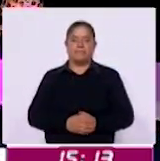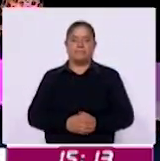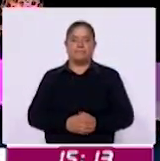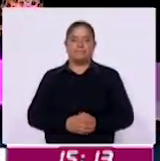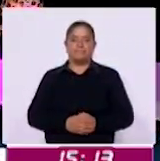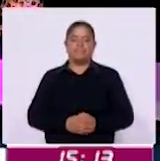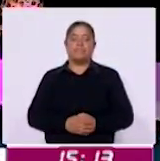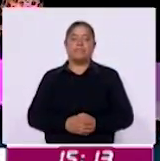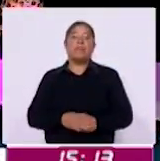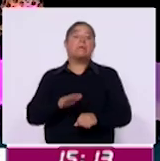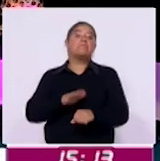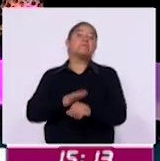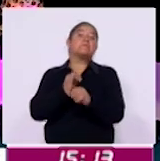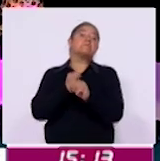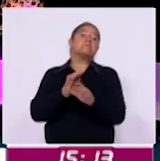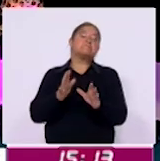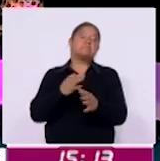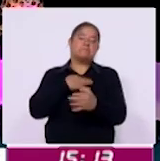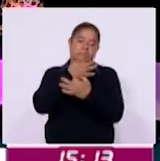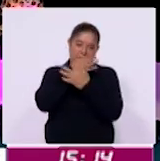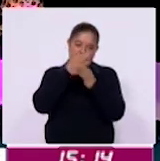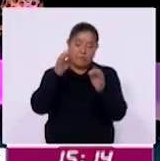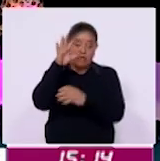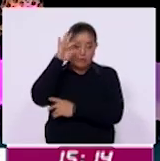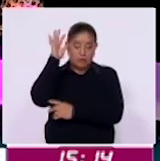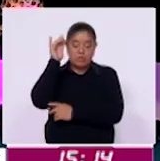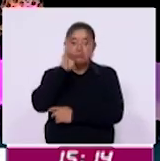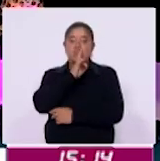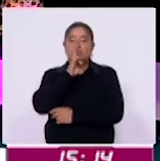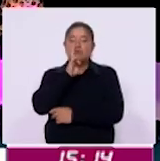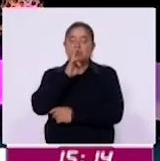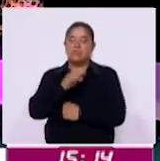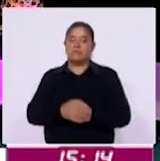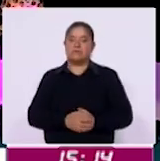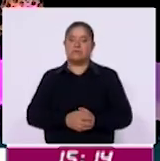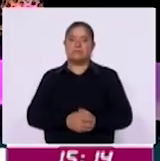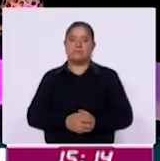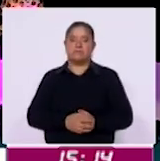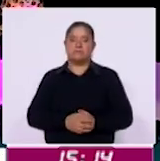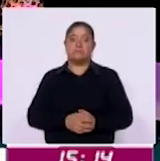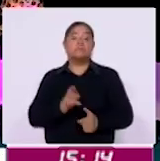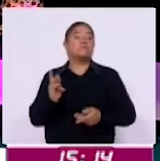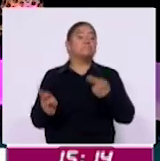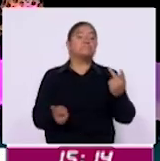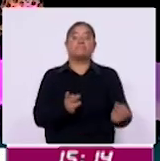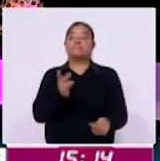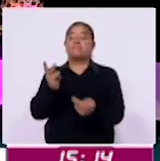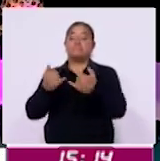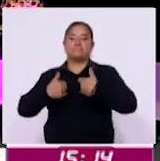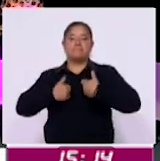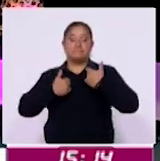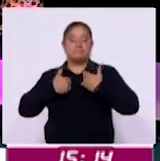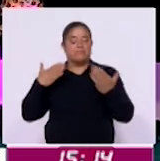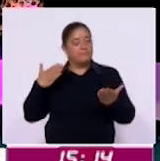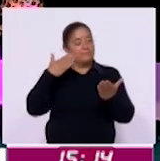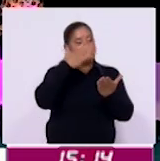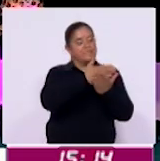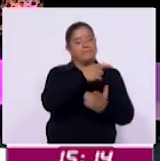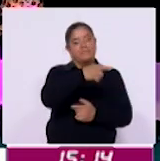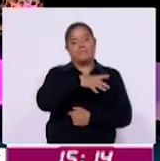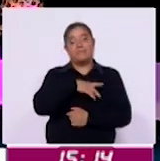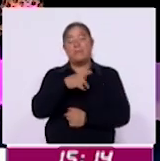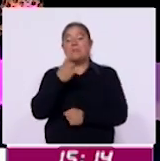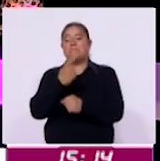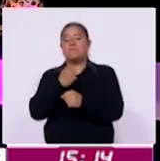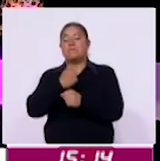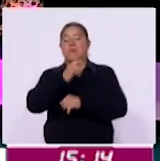más información, le comento que Corazit Noticias se dio a la tarea de sondear a los jóvenes que asistieron a la primera